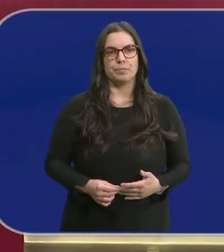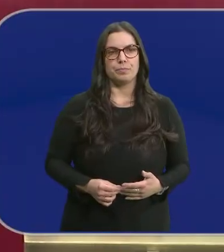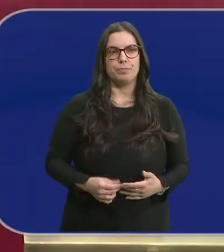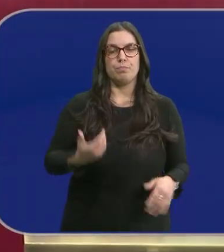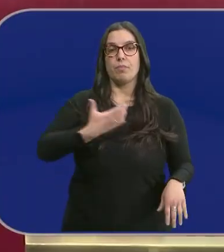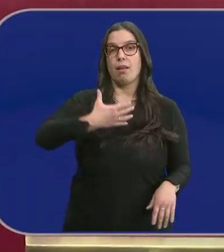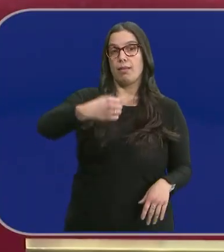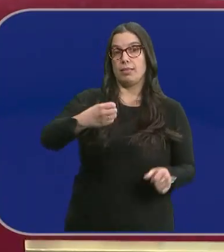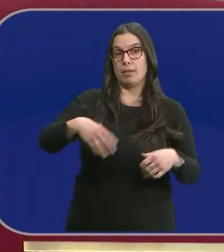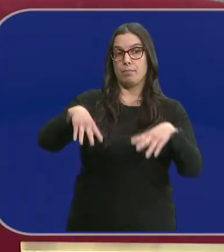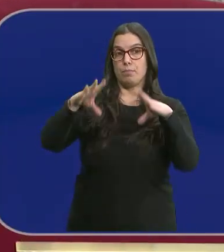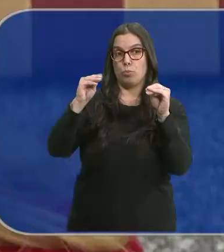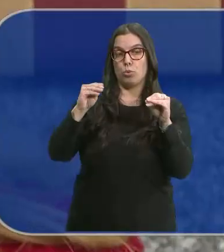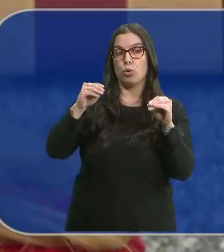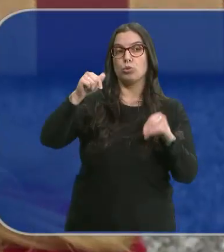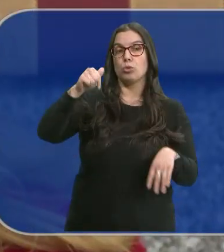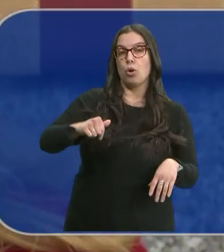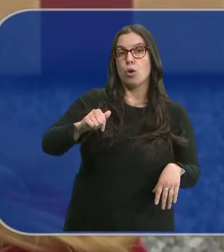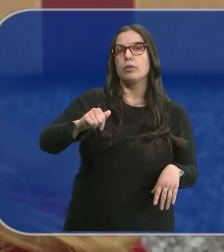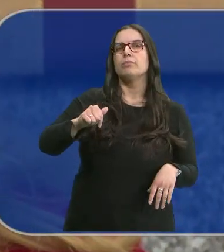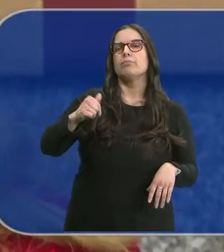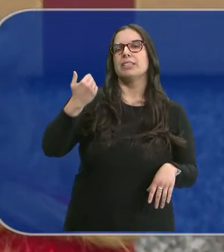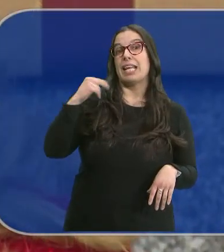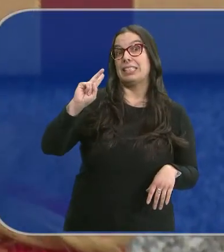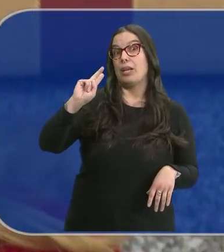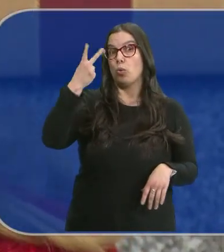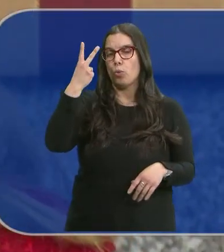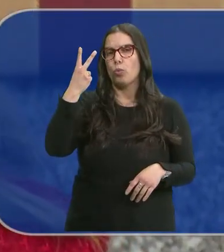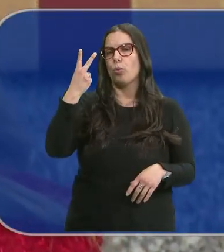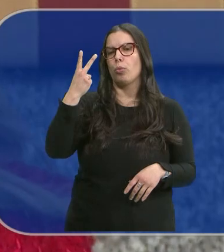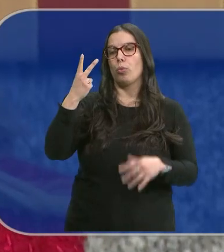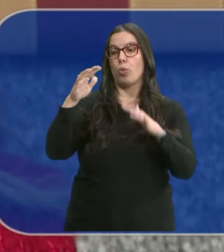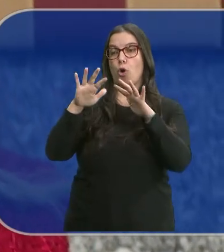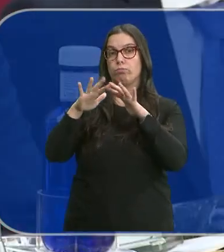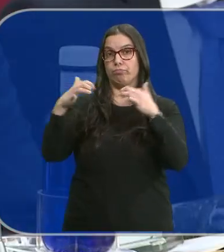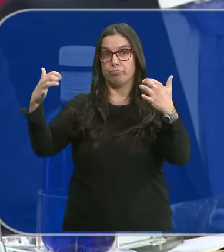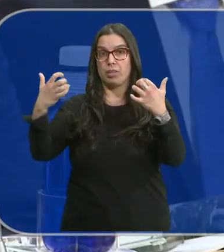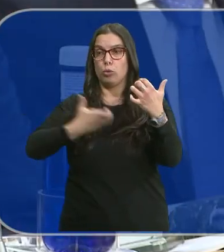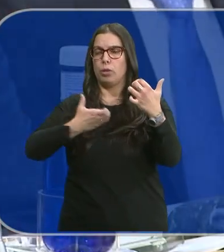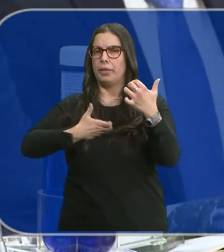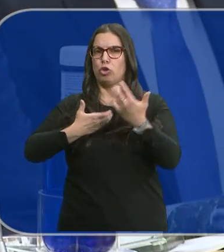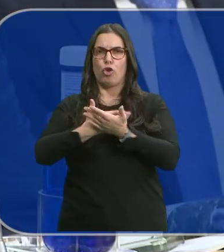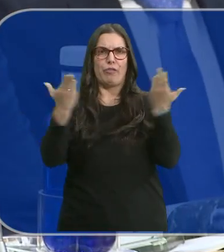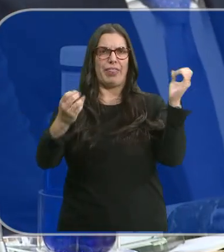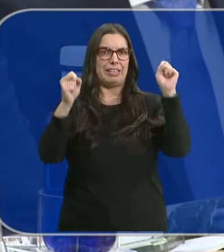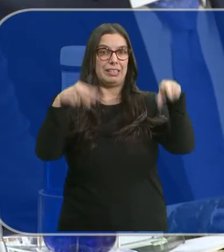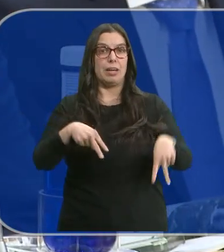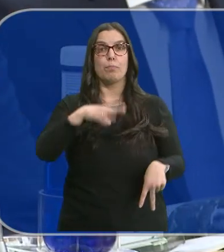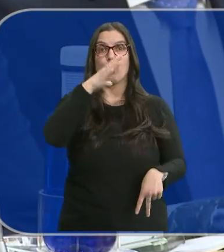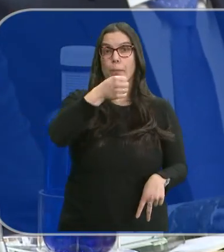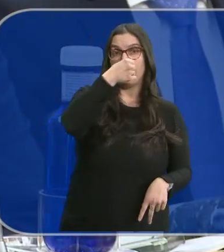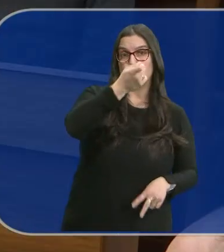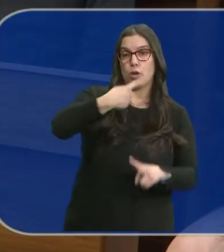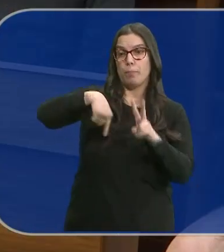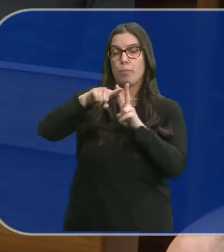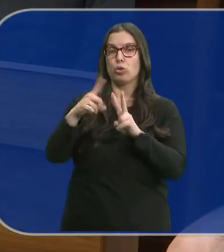La alcaldesa de Burgos ha perdido hoy por segunda vez en esta legislatura la confianza del Pleno del Ayuntamiento después de que PSOE y Vox